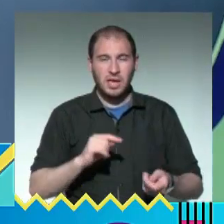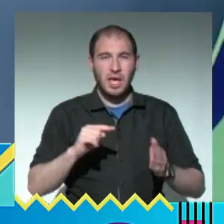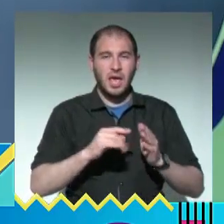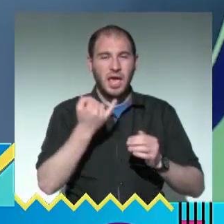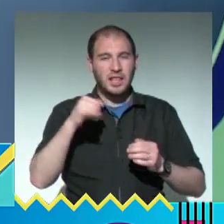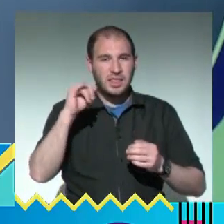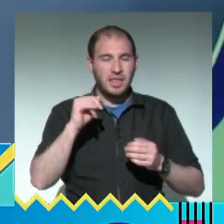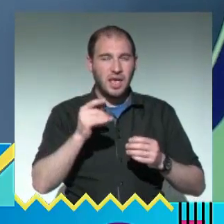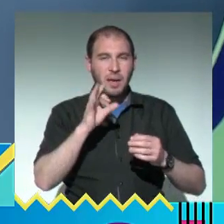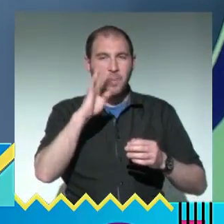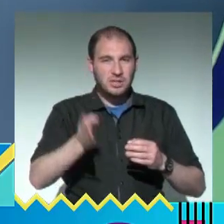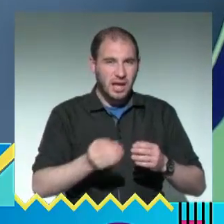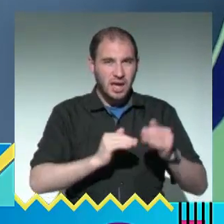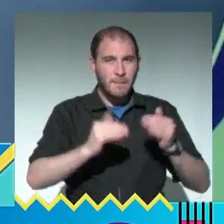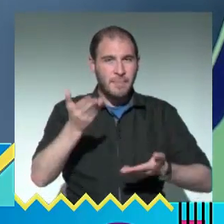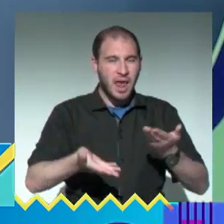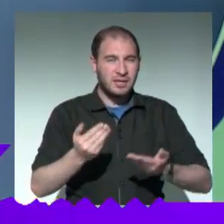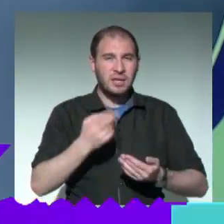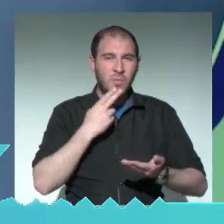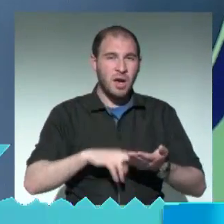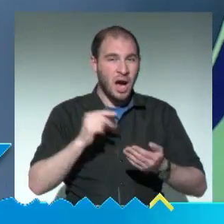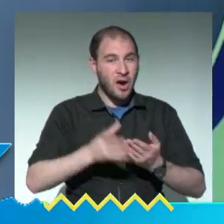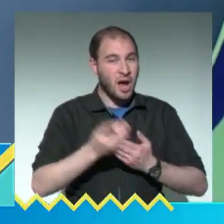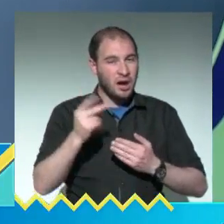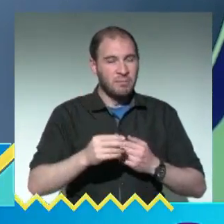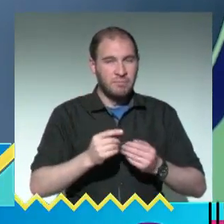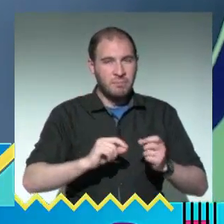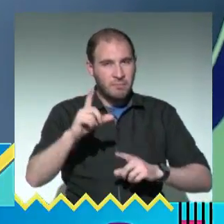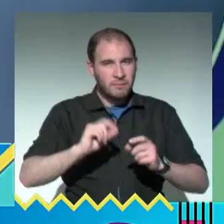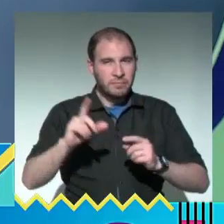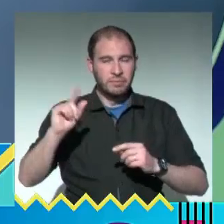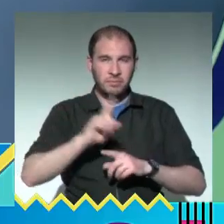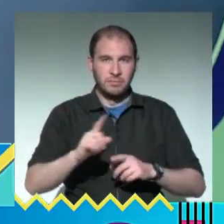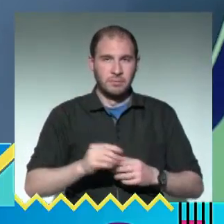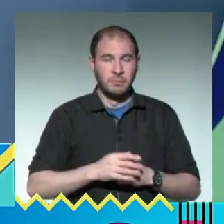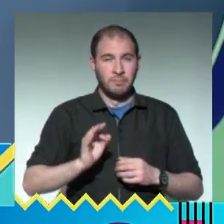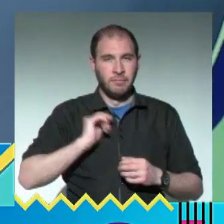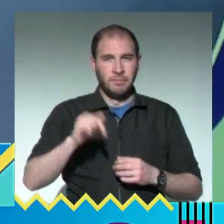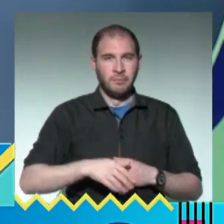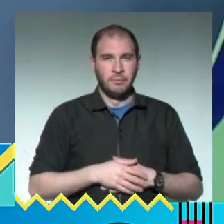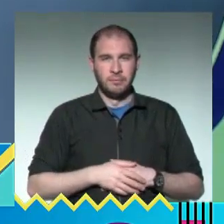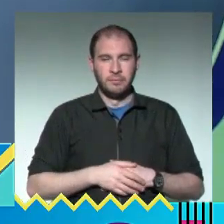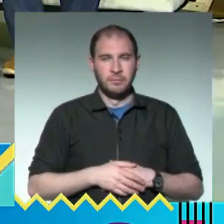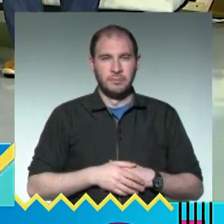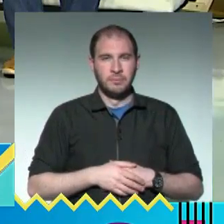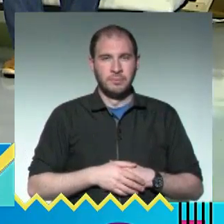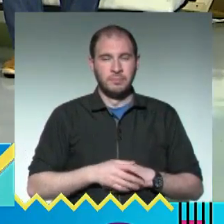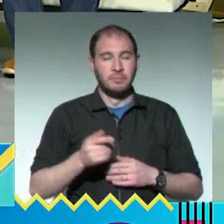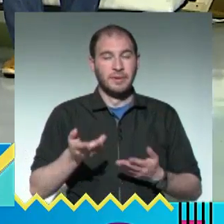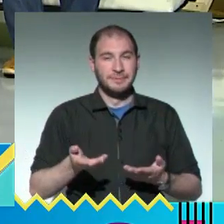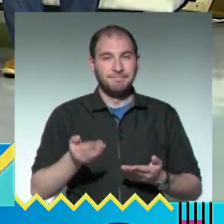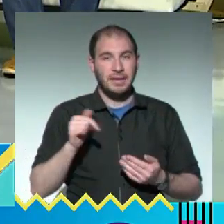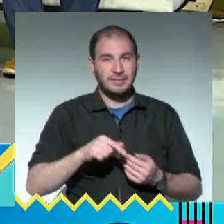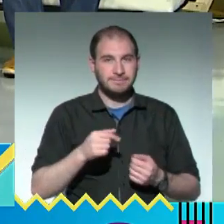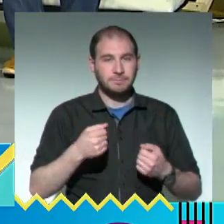índice justamente para que los balances impositivos ahora no se ajusten, por lo menos este año. Entonces fueron